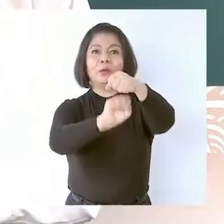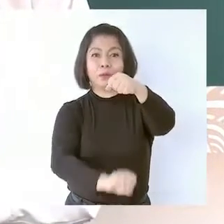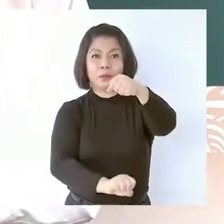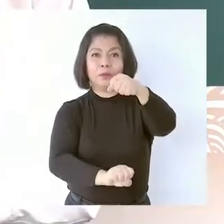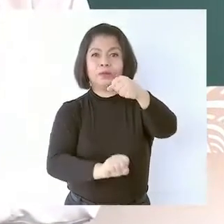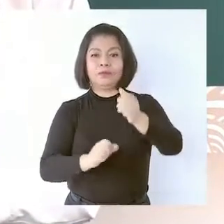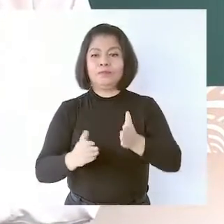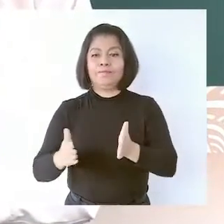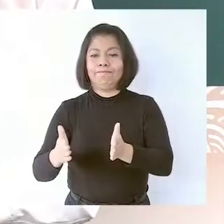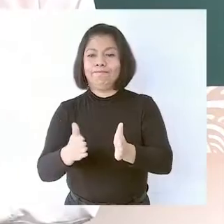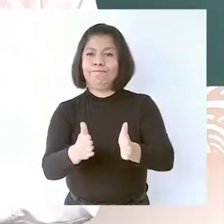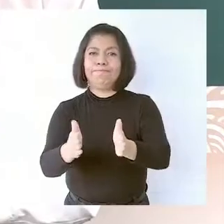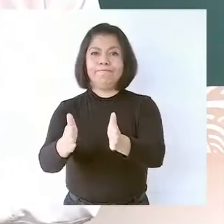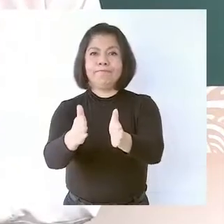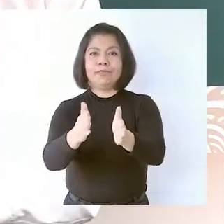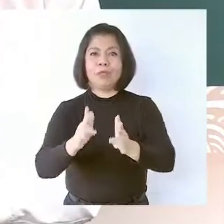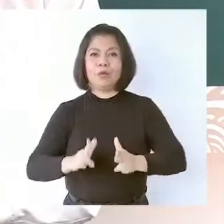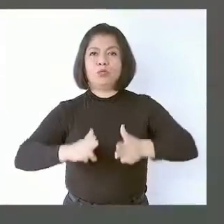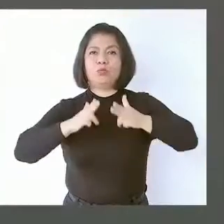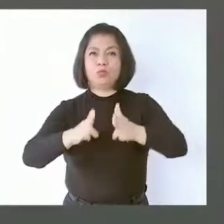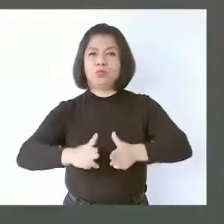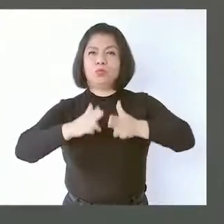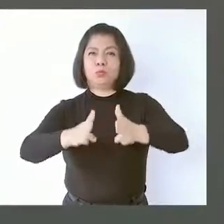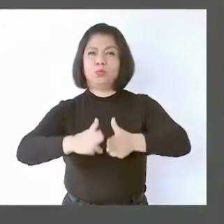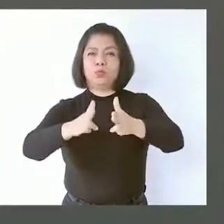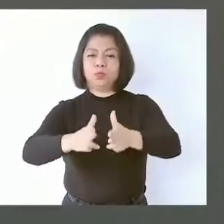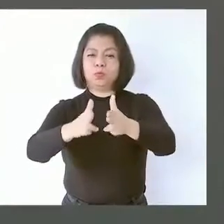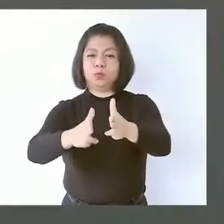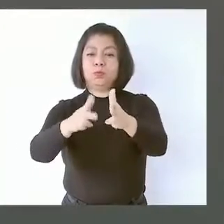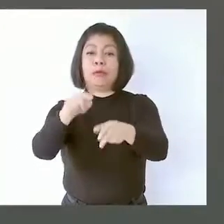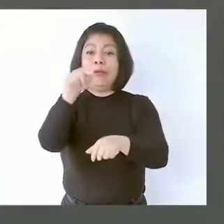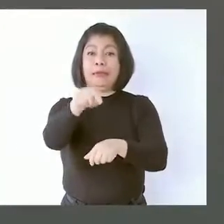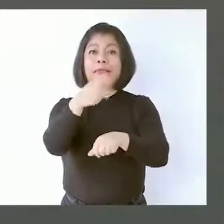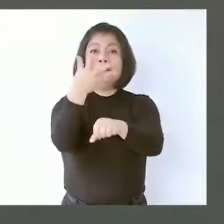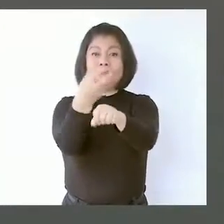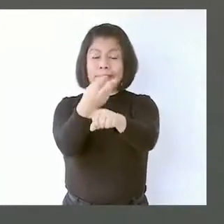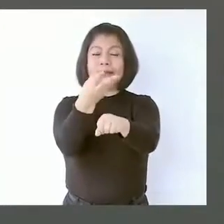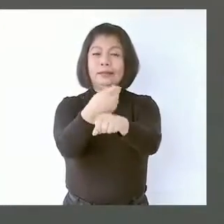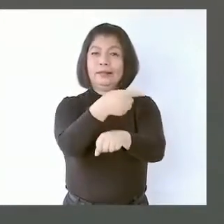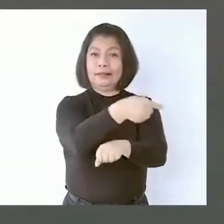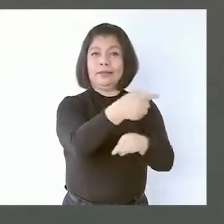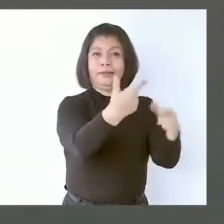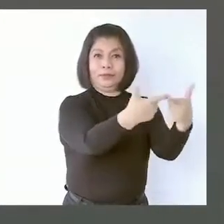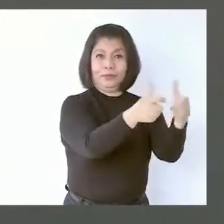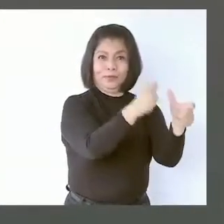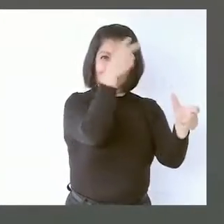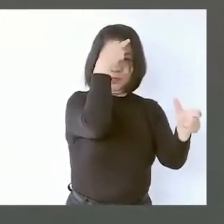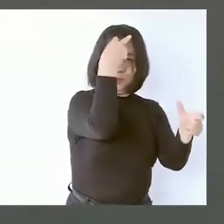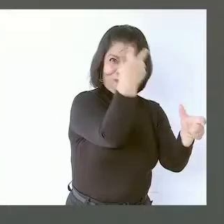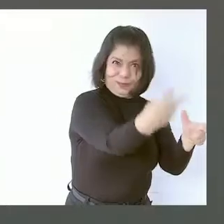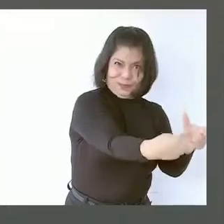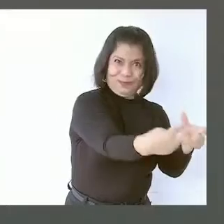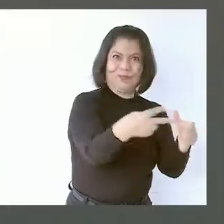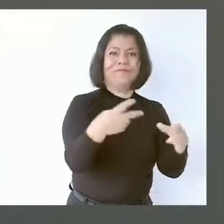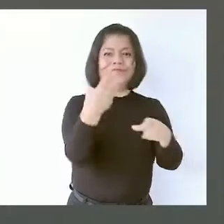del Tren Maya, para que terminen al mismo tiempo.